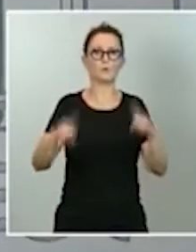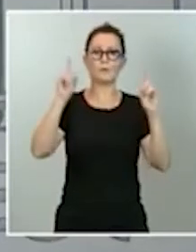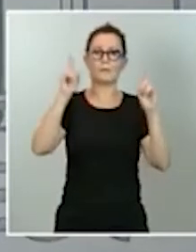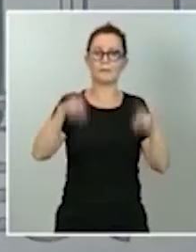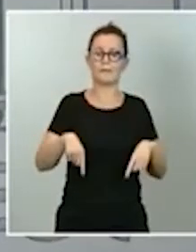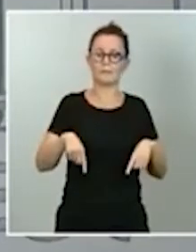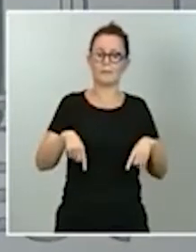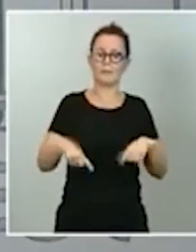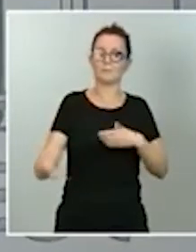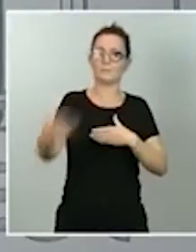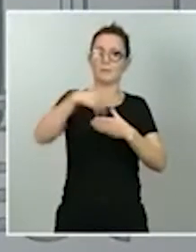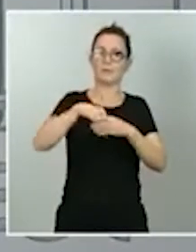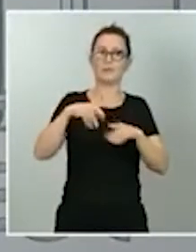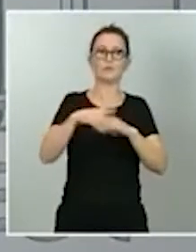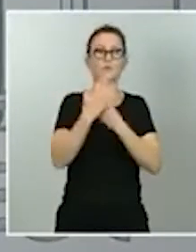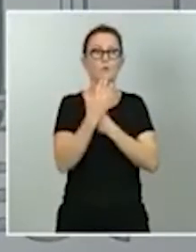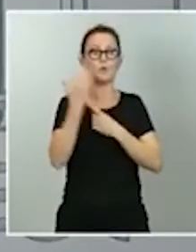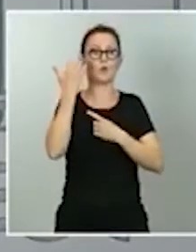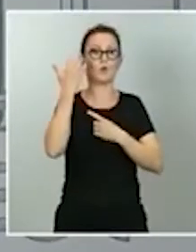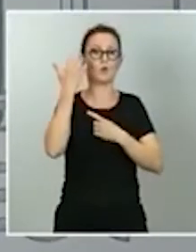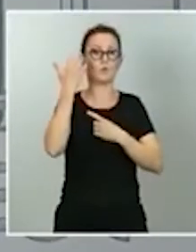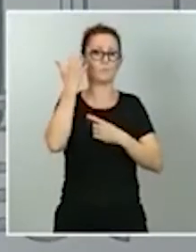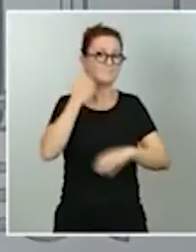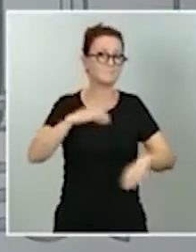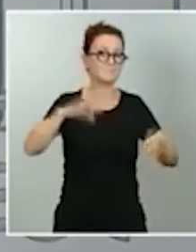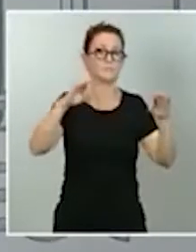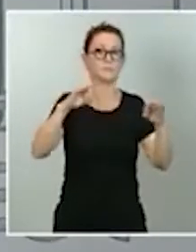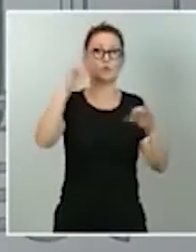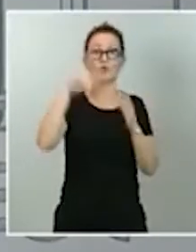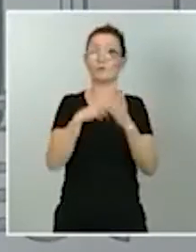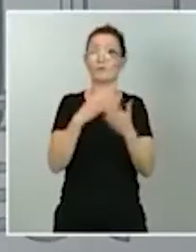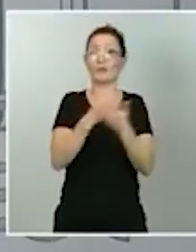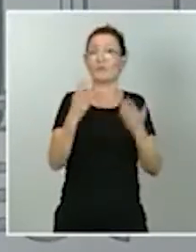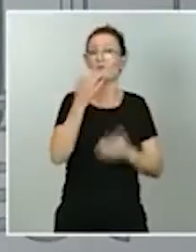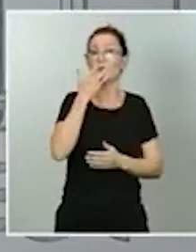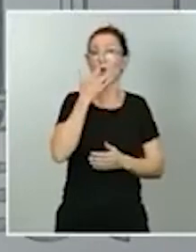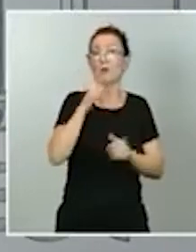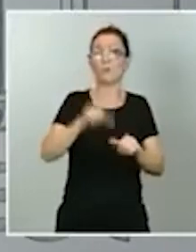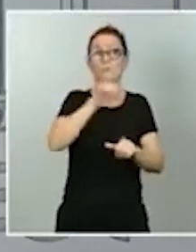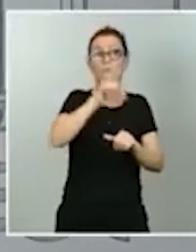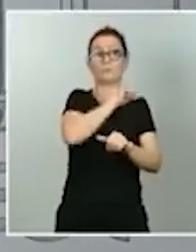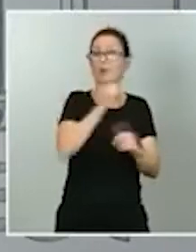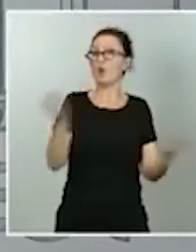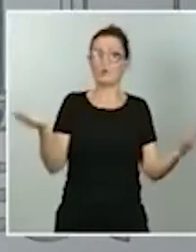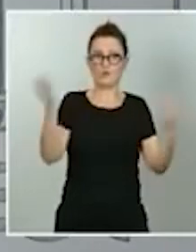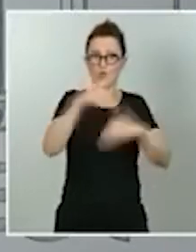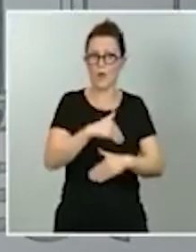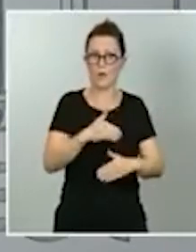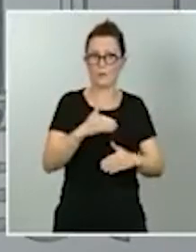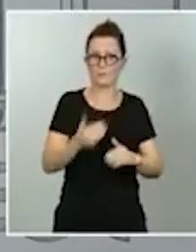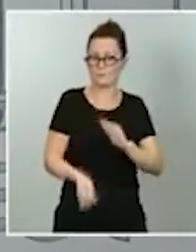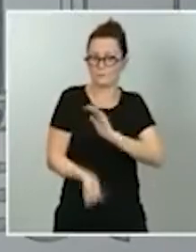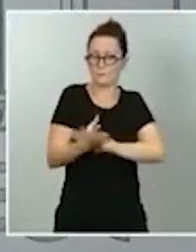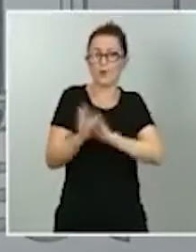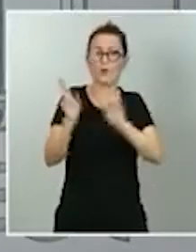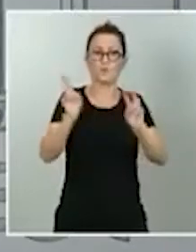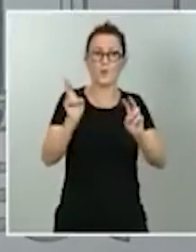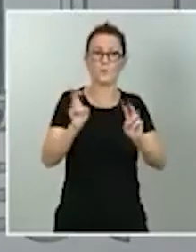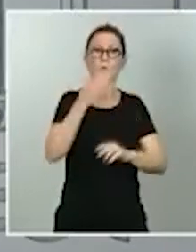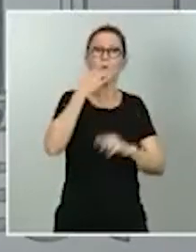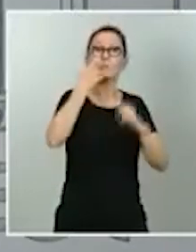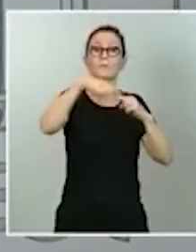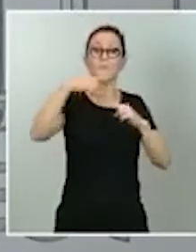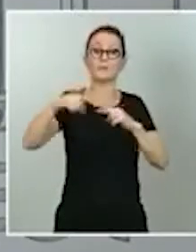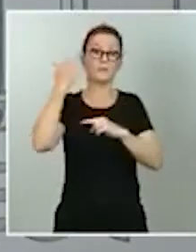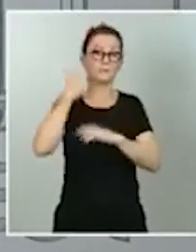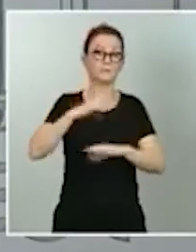es equivalente en el año 2018 ni los previos en primer lugar estas transferencias extraordinarias de 31